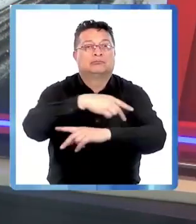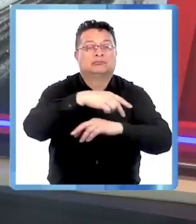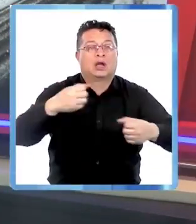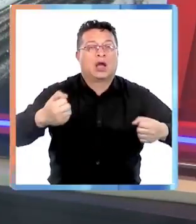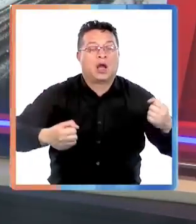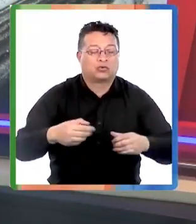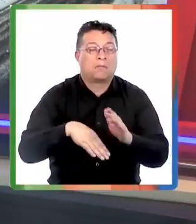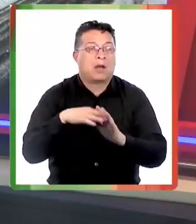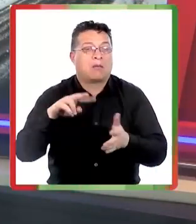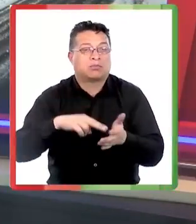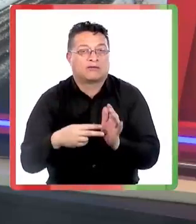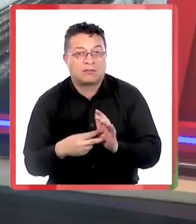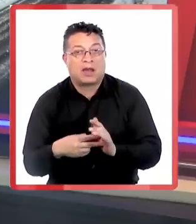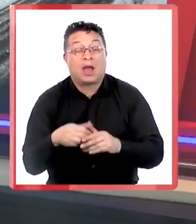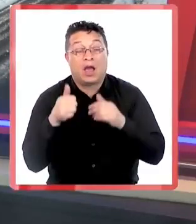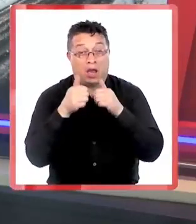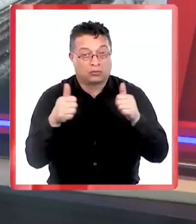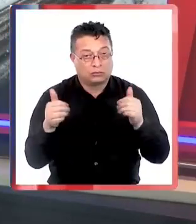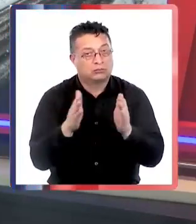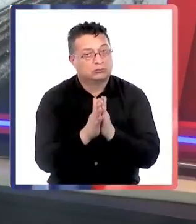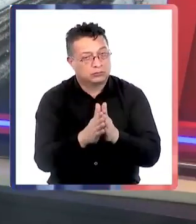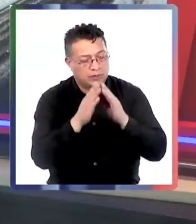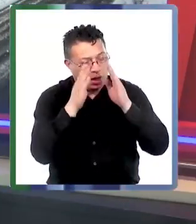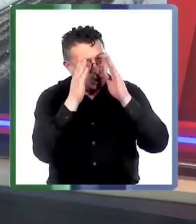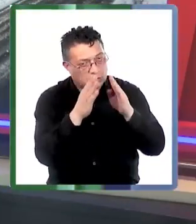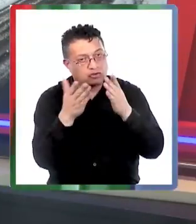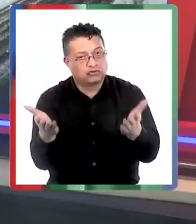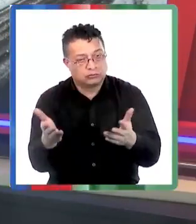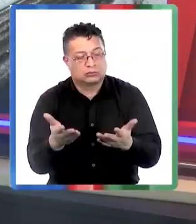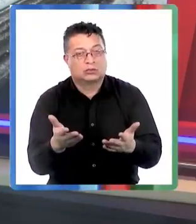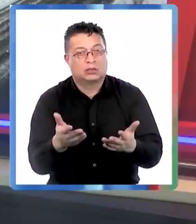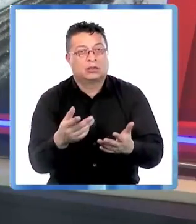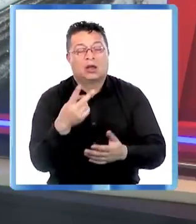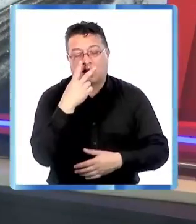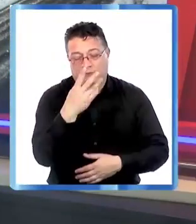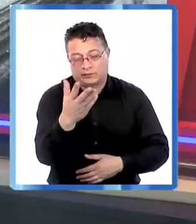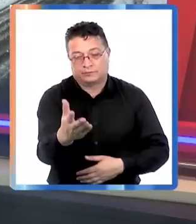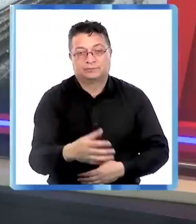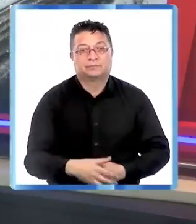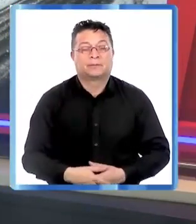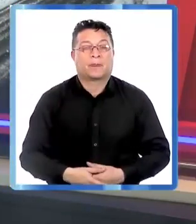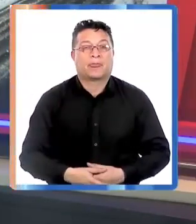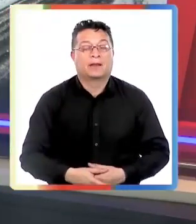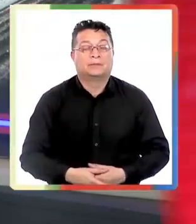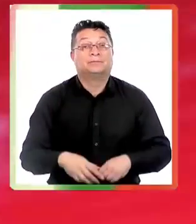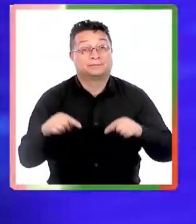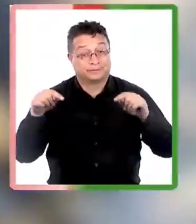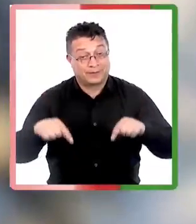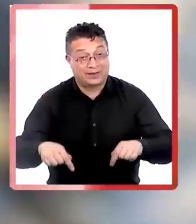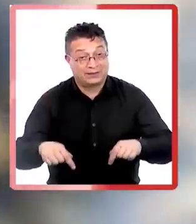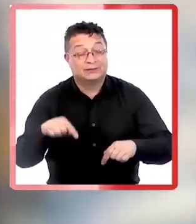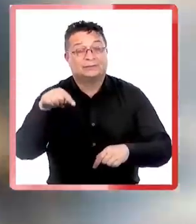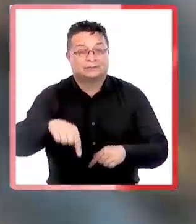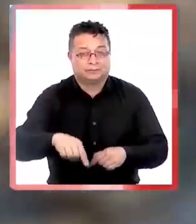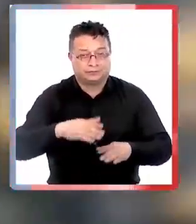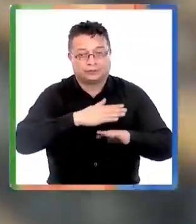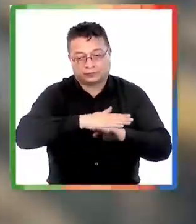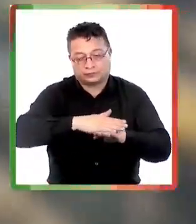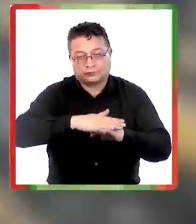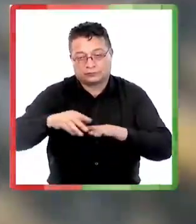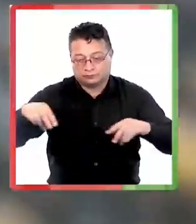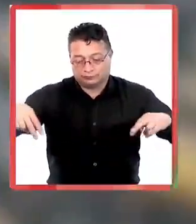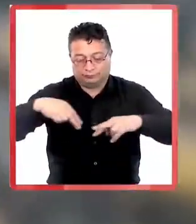los peatones y los vehículos. Esperan que las autoridades atiendan sus inquietudes. Y TV Patagonia nos cuenta. Aquí en esta parte